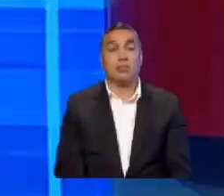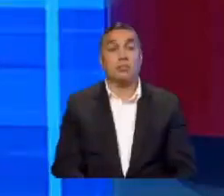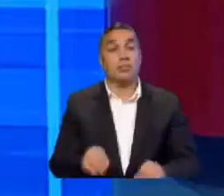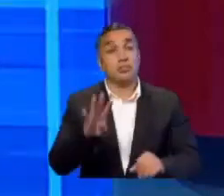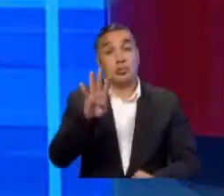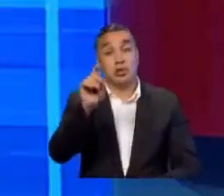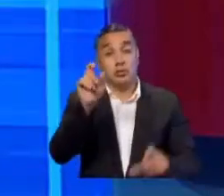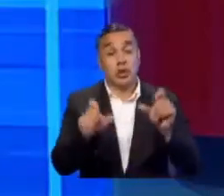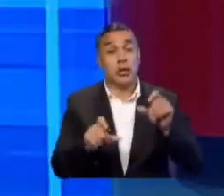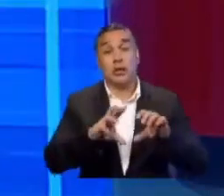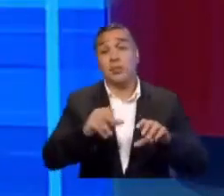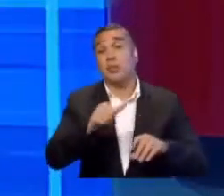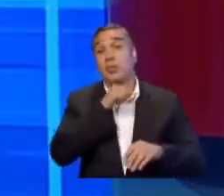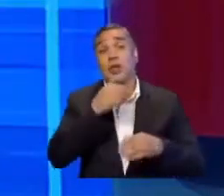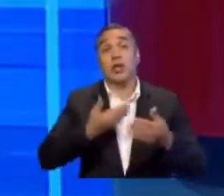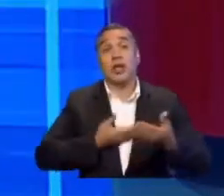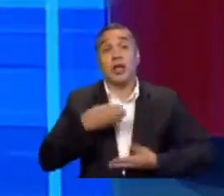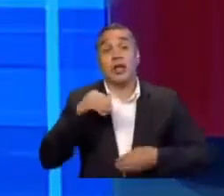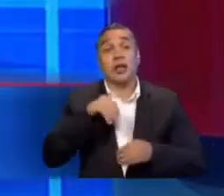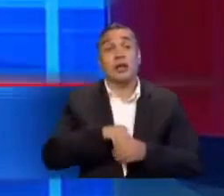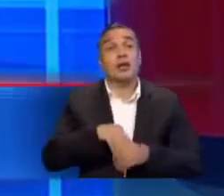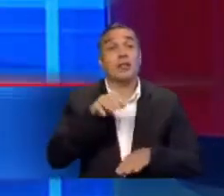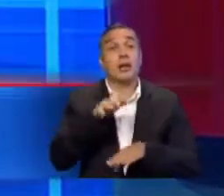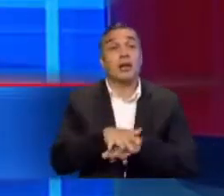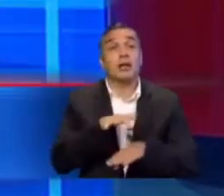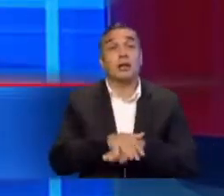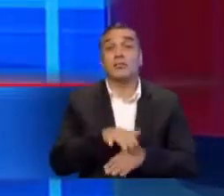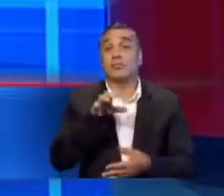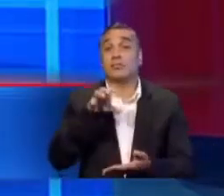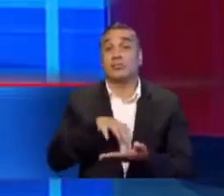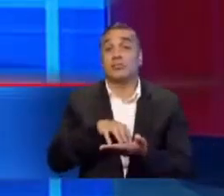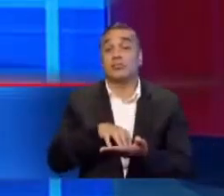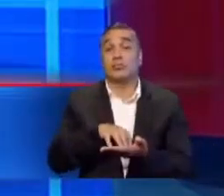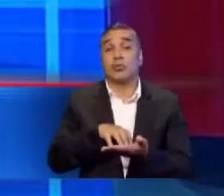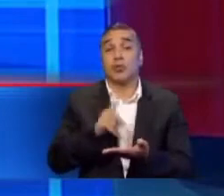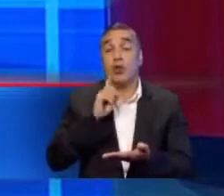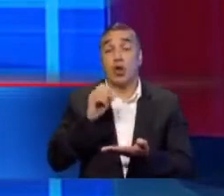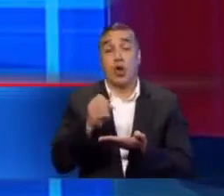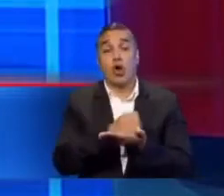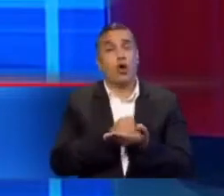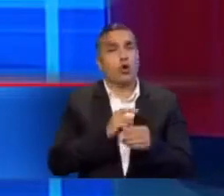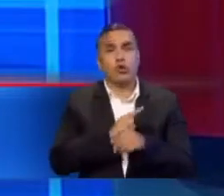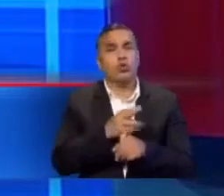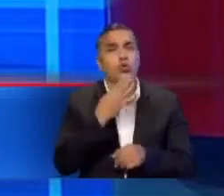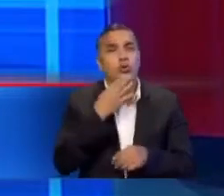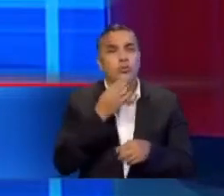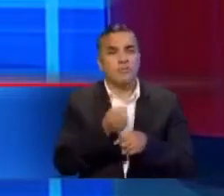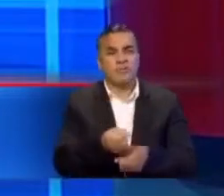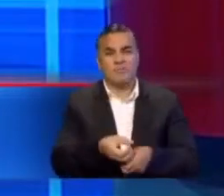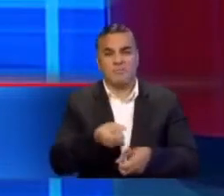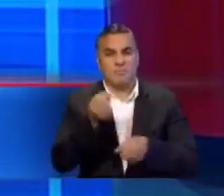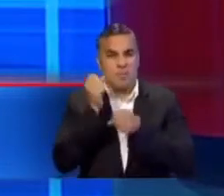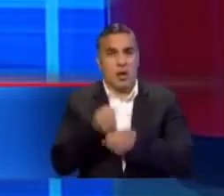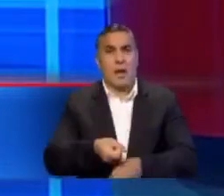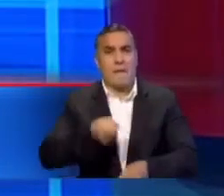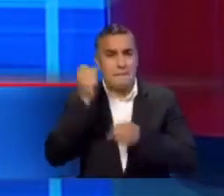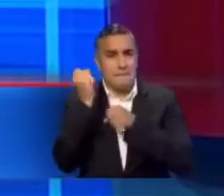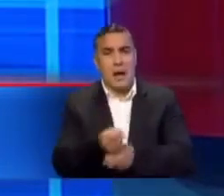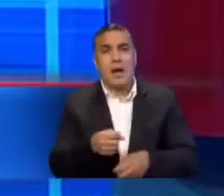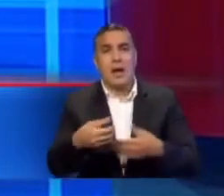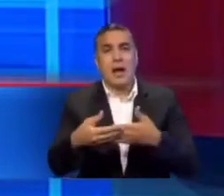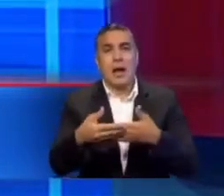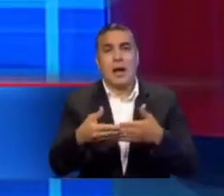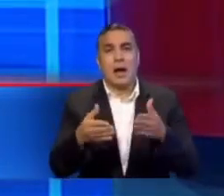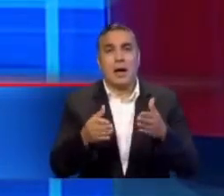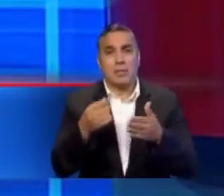Al menos 4 sujetos asaltaron un local comercial en Machala, provincia de El Oro. Utilizaron un combo para romper la caja del